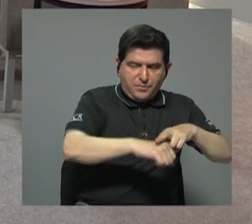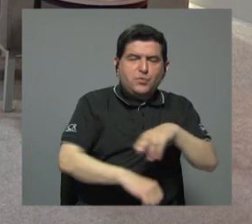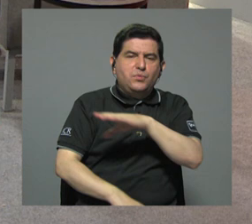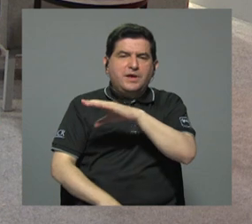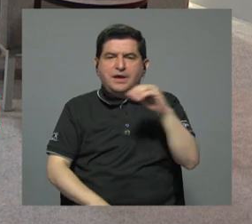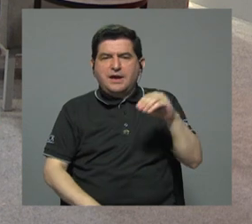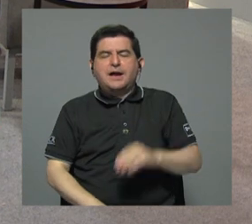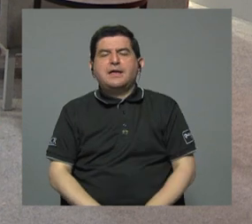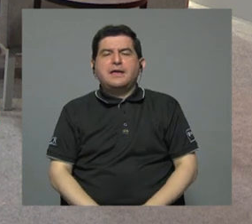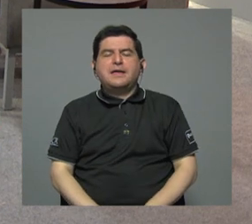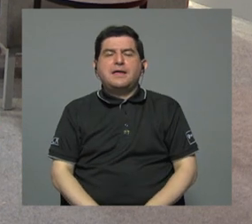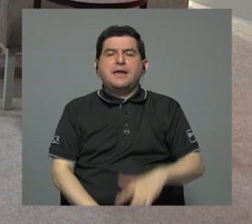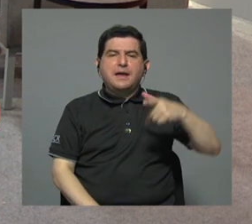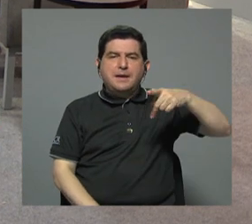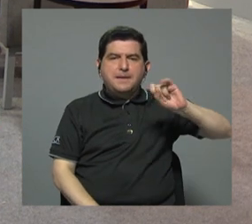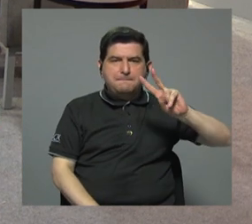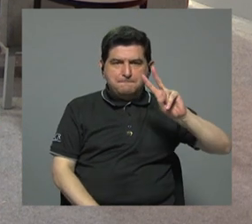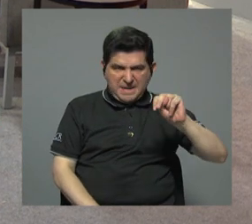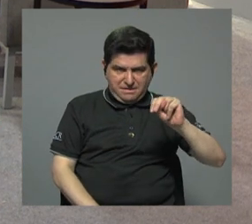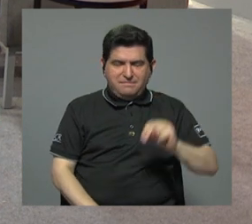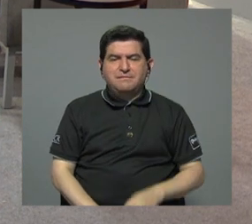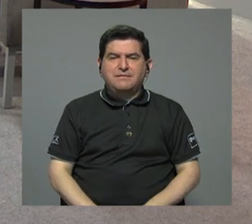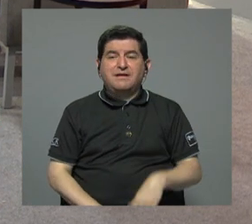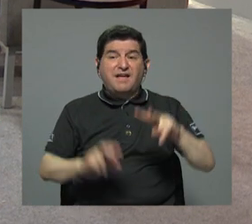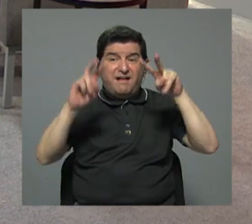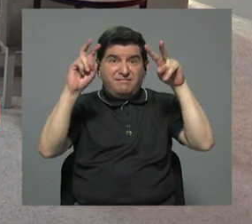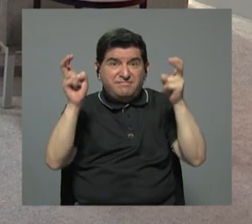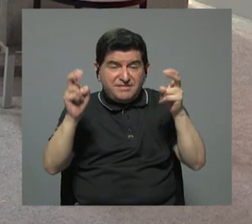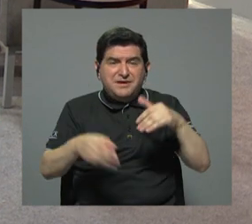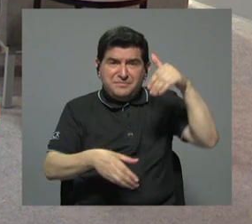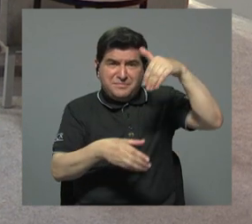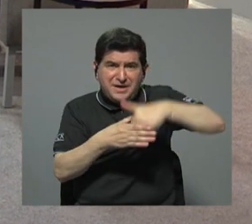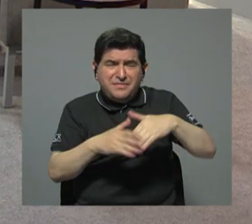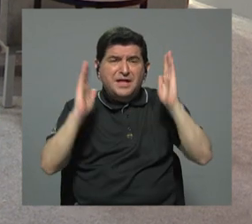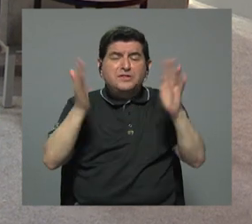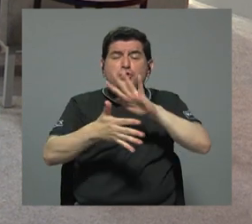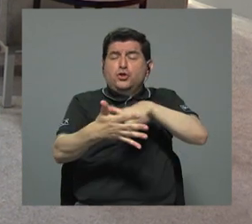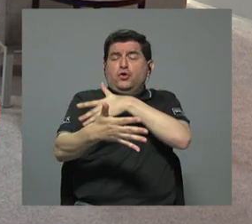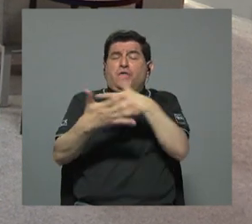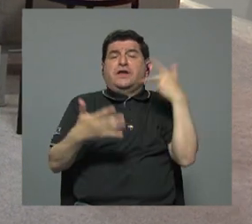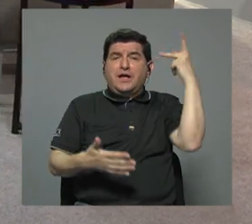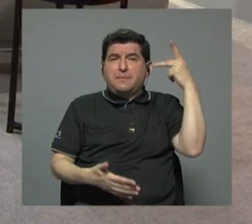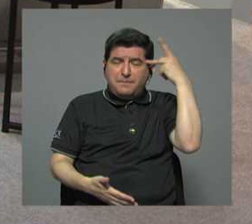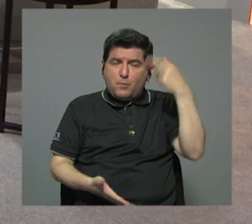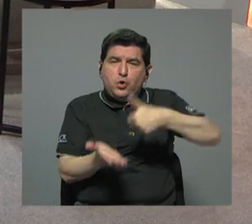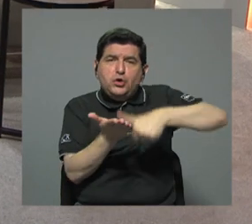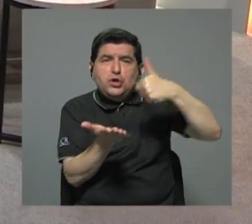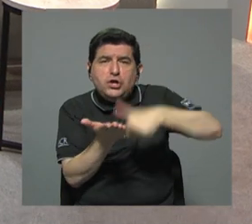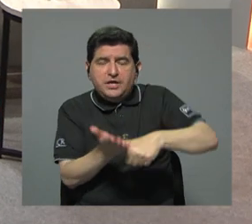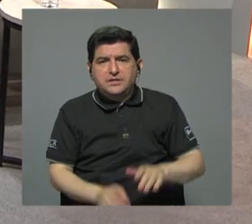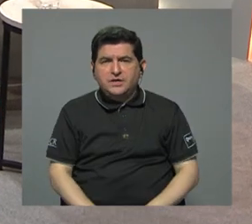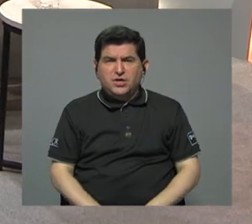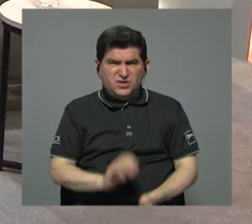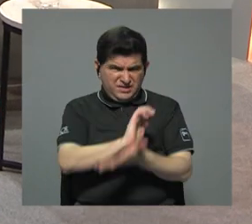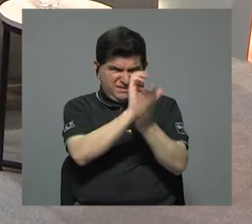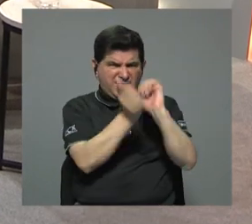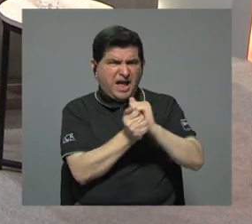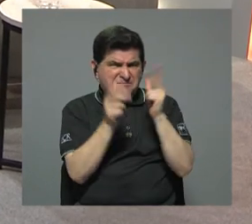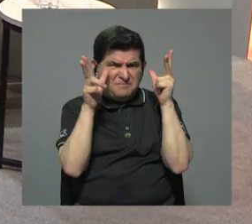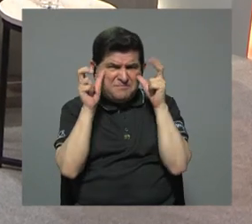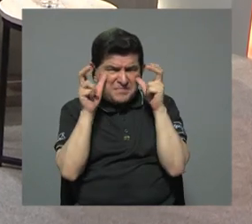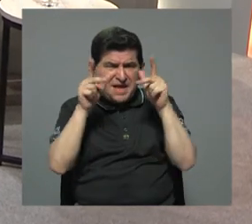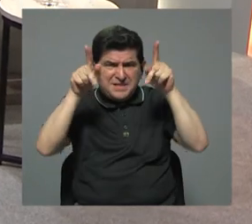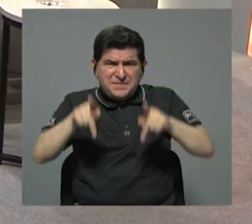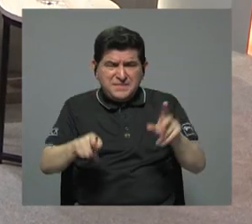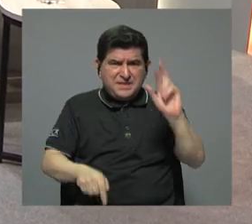del partido de integración nacional este tema dentro de la gran agenda político electoral si va a cambiar la percepción de